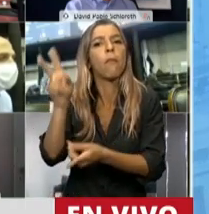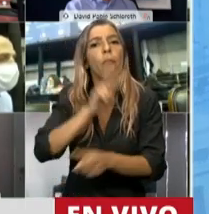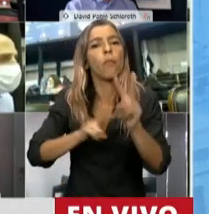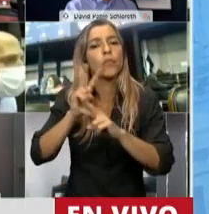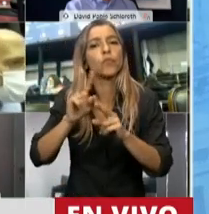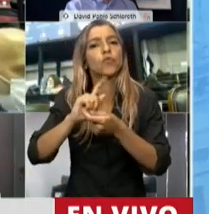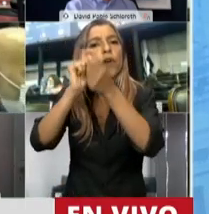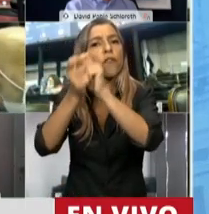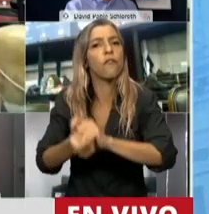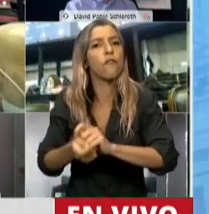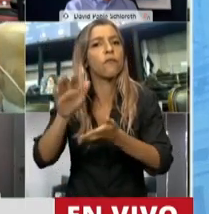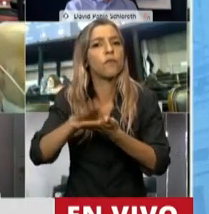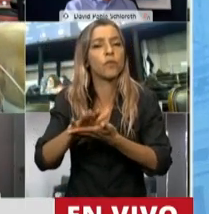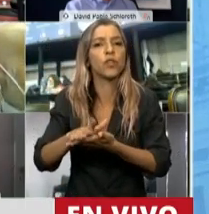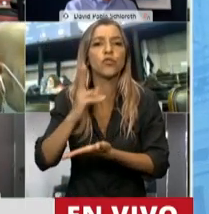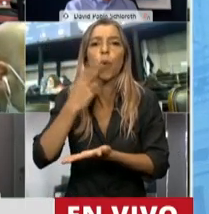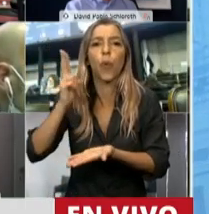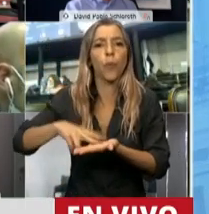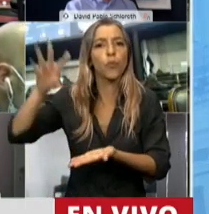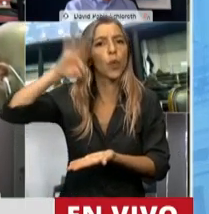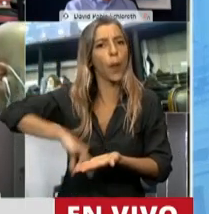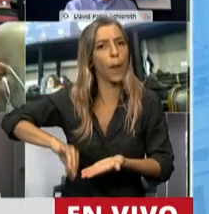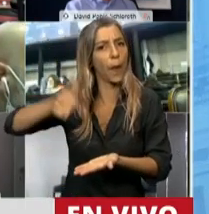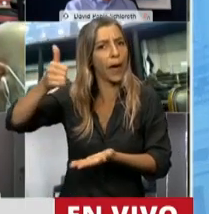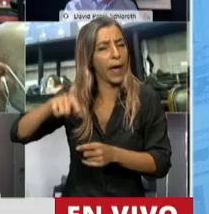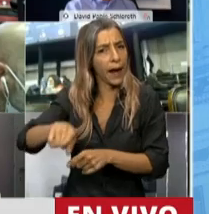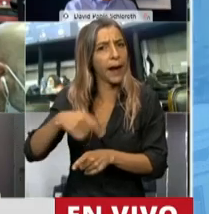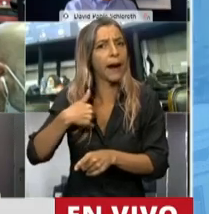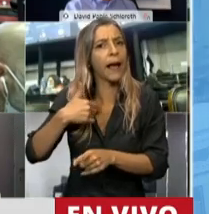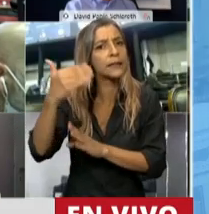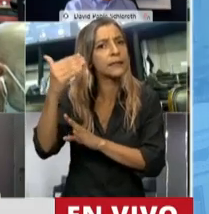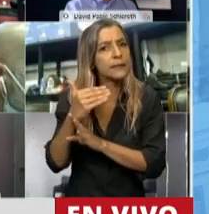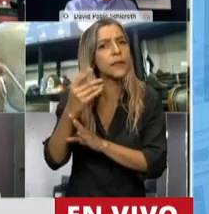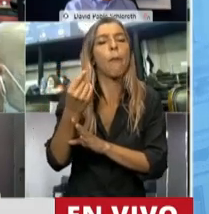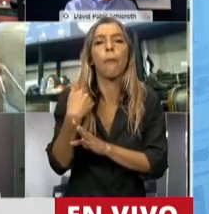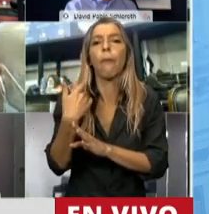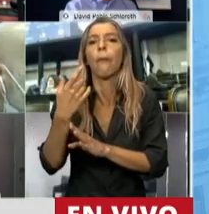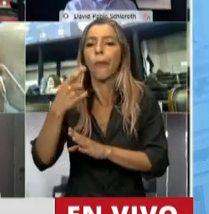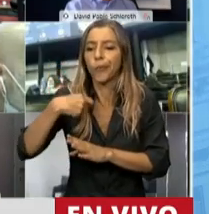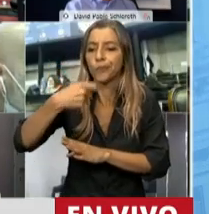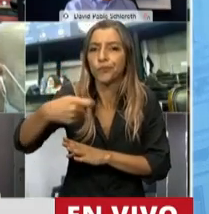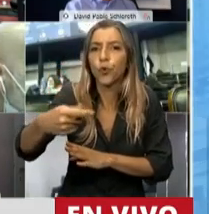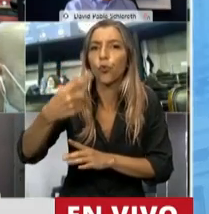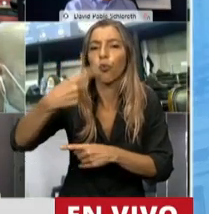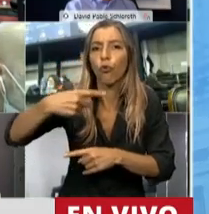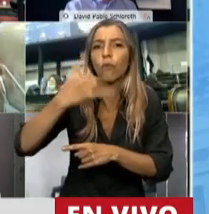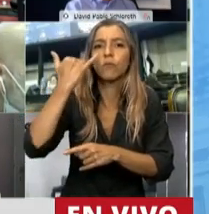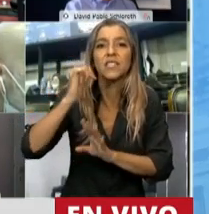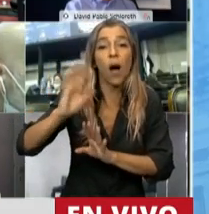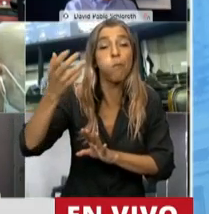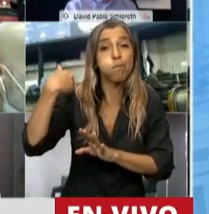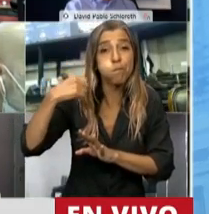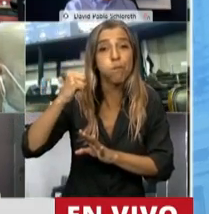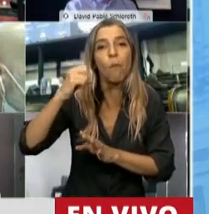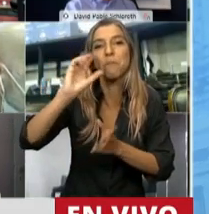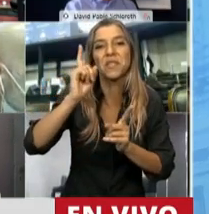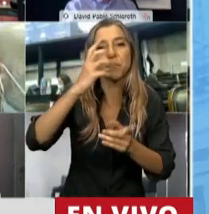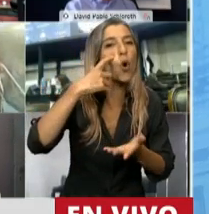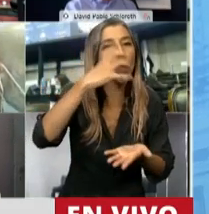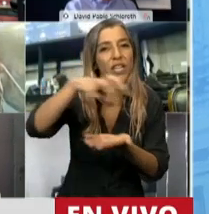del impuesto a las ganancias para permitir las deducciones hechas en las cuotas pagadas en instituciones